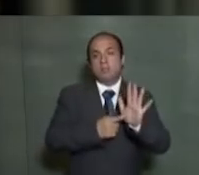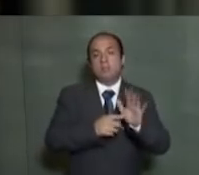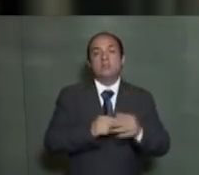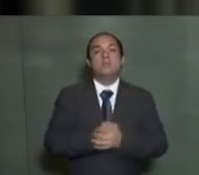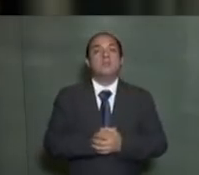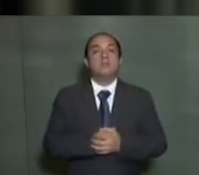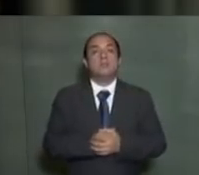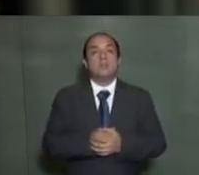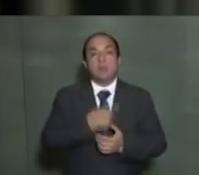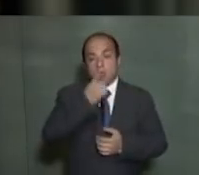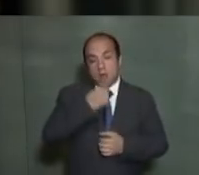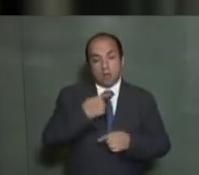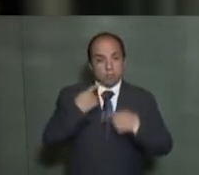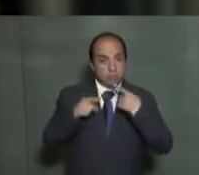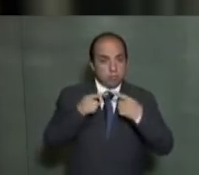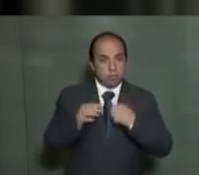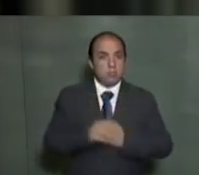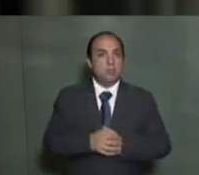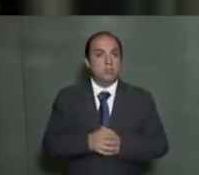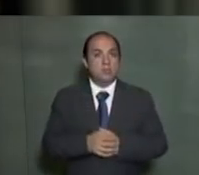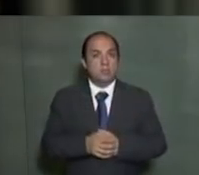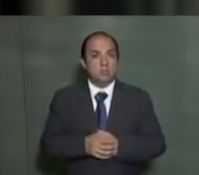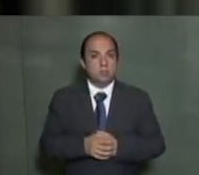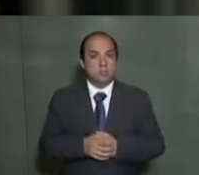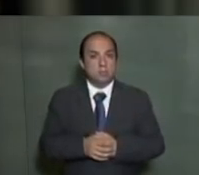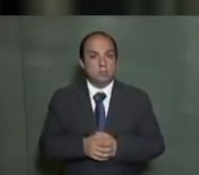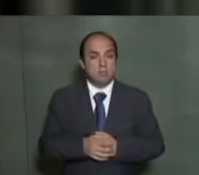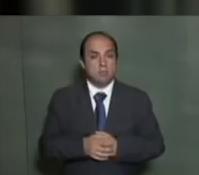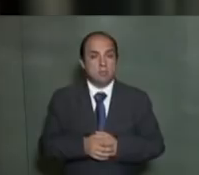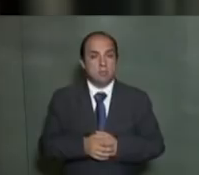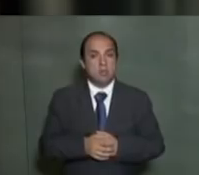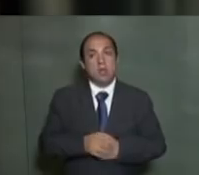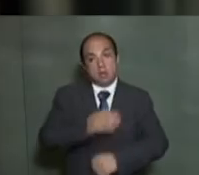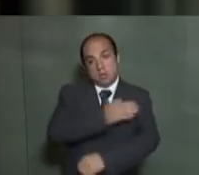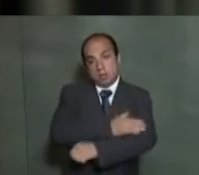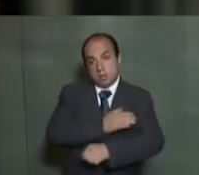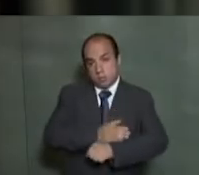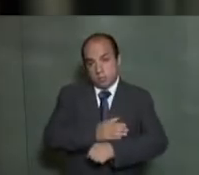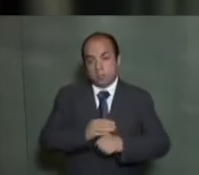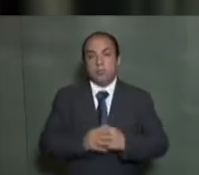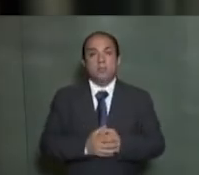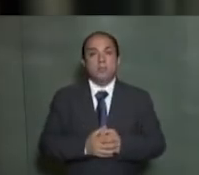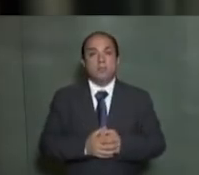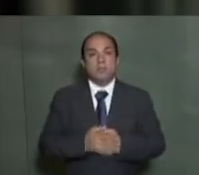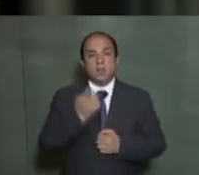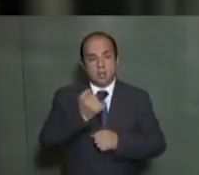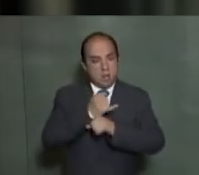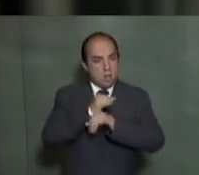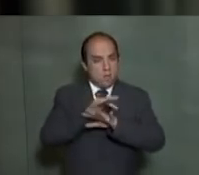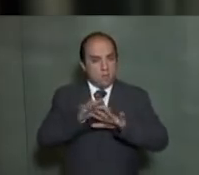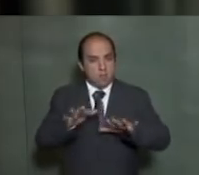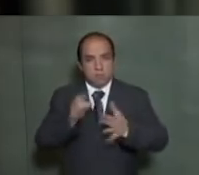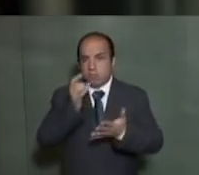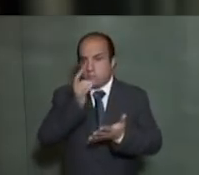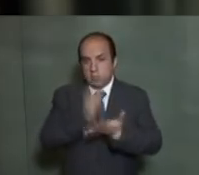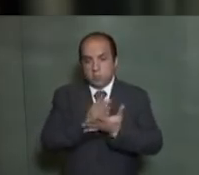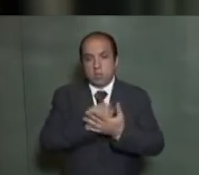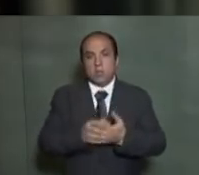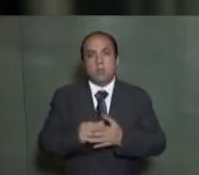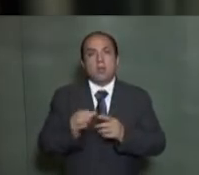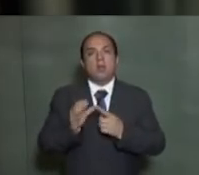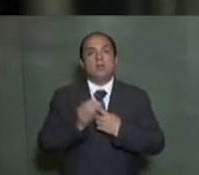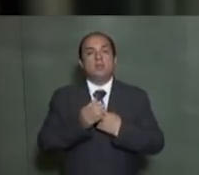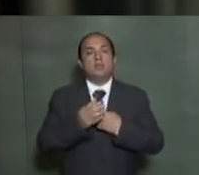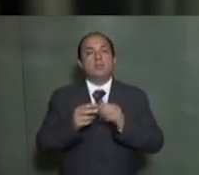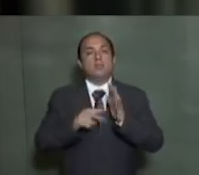emitieron comentarios y por eso es que nos acompañan y es un informe no solamente del Colegio de